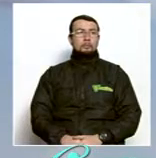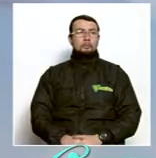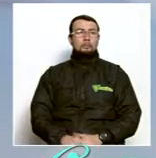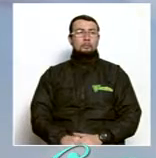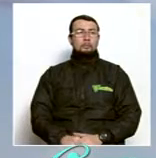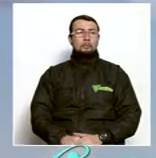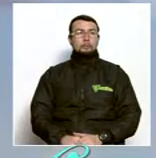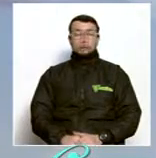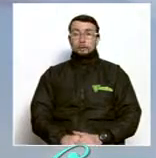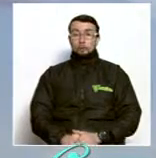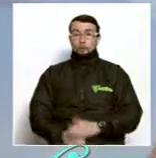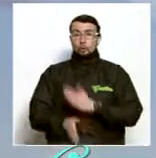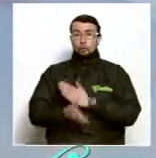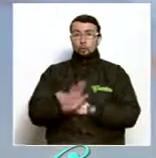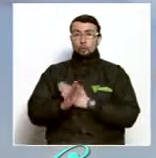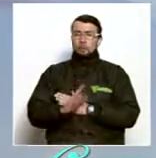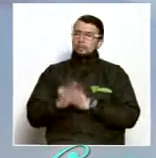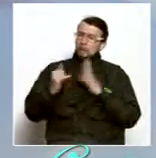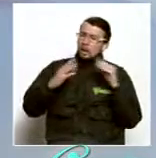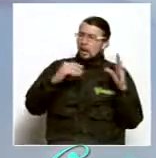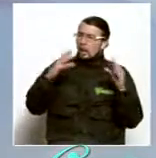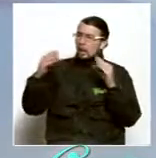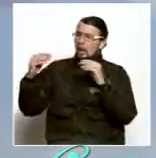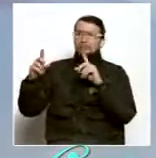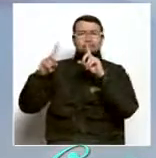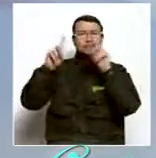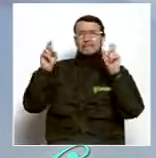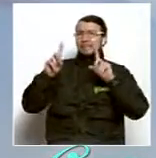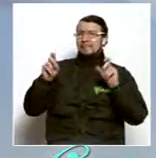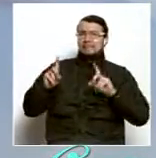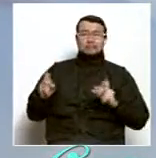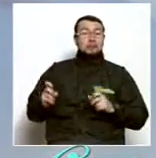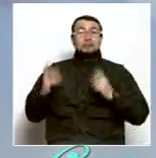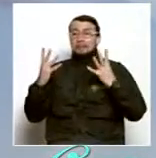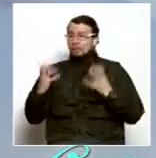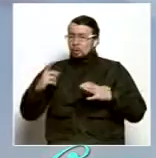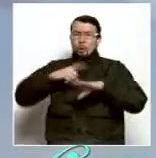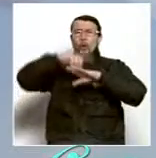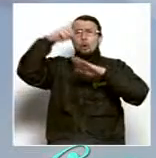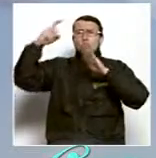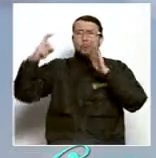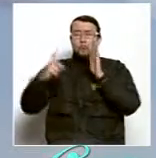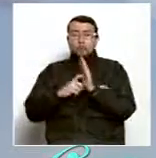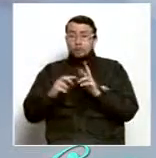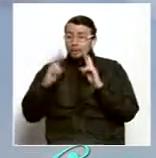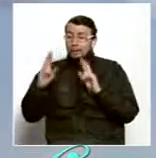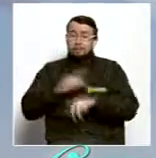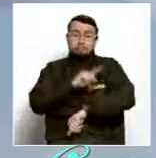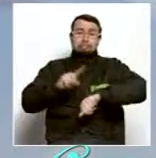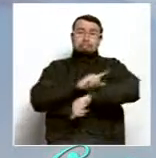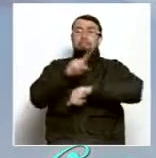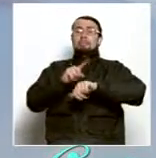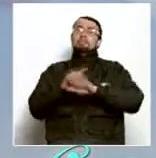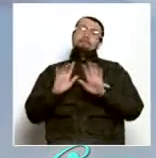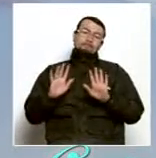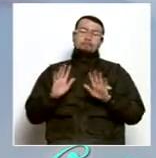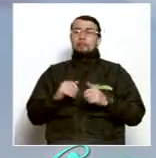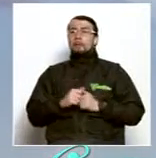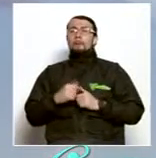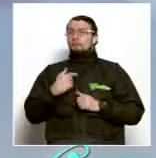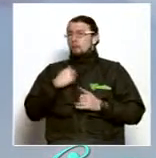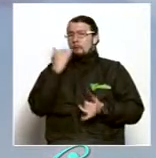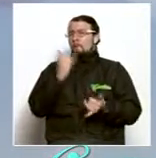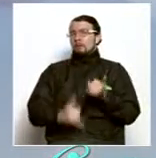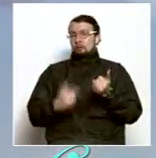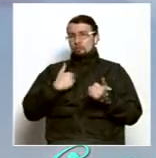Bueno, vamos a continuar, es que tenemos tanto tema y quisiéramos que este programa se extendiera. Finalmente quiero decir una cosa,